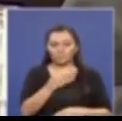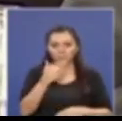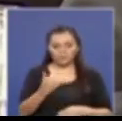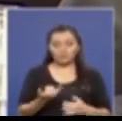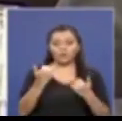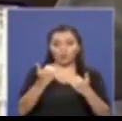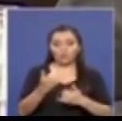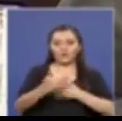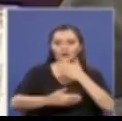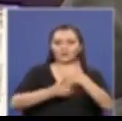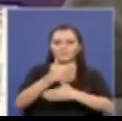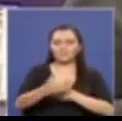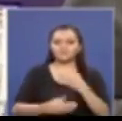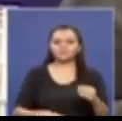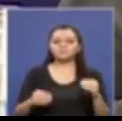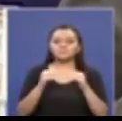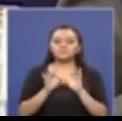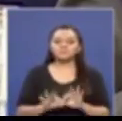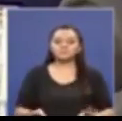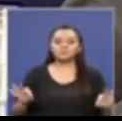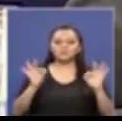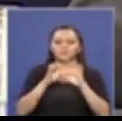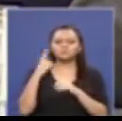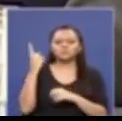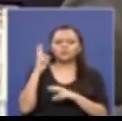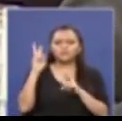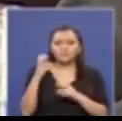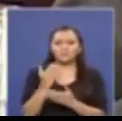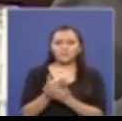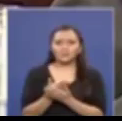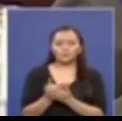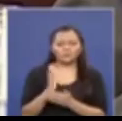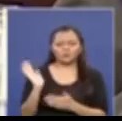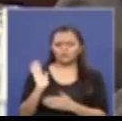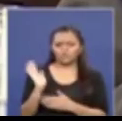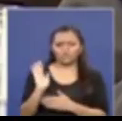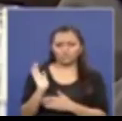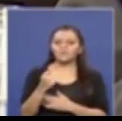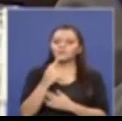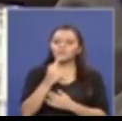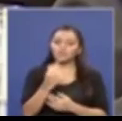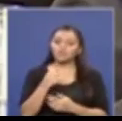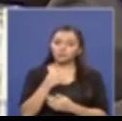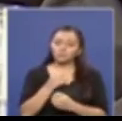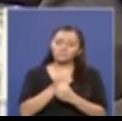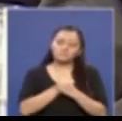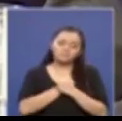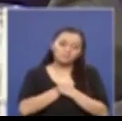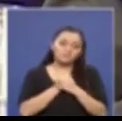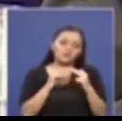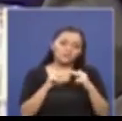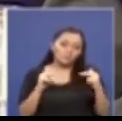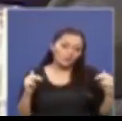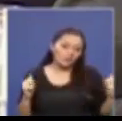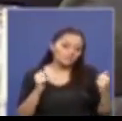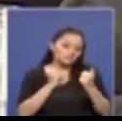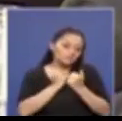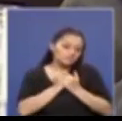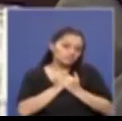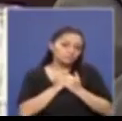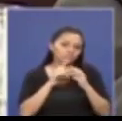energética, algo tan importante, pero no solo en económico, sino hay que decir, ay, yo amo a la Pachamama, estoy contra el